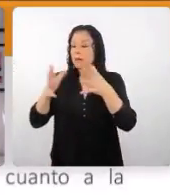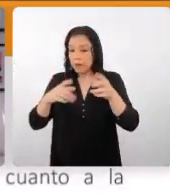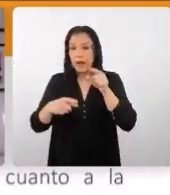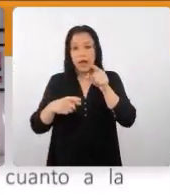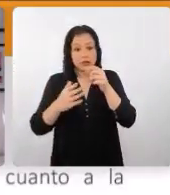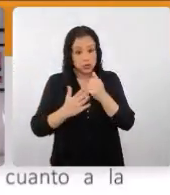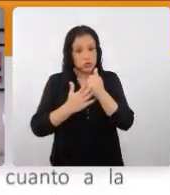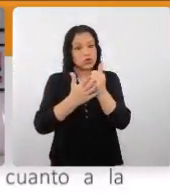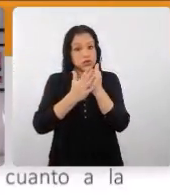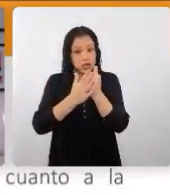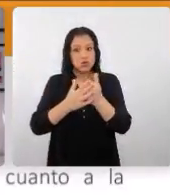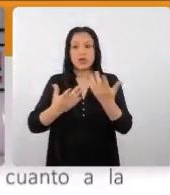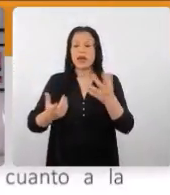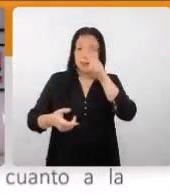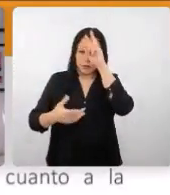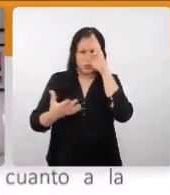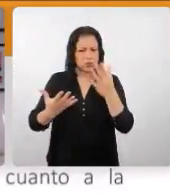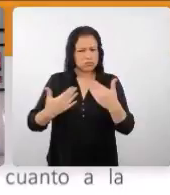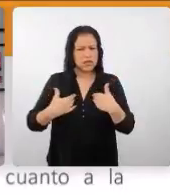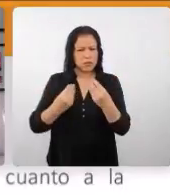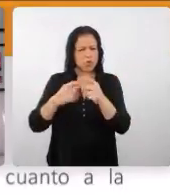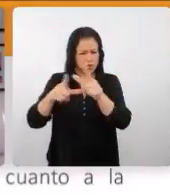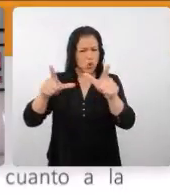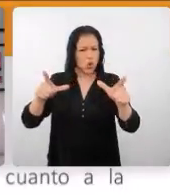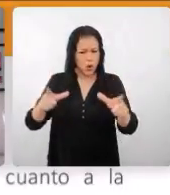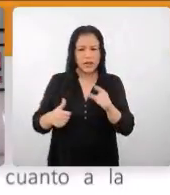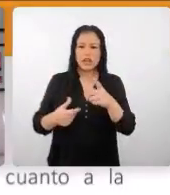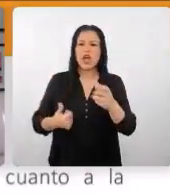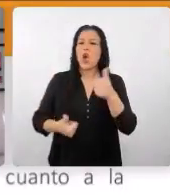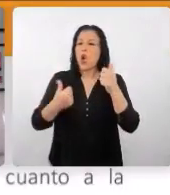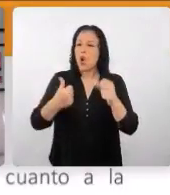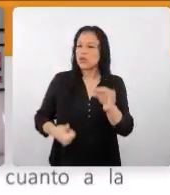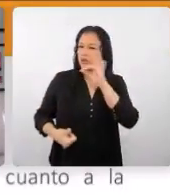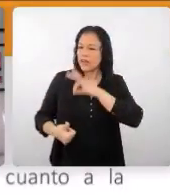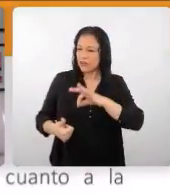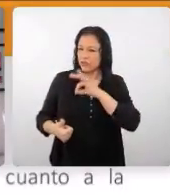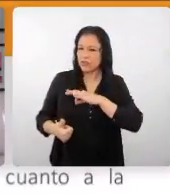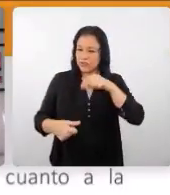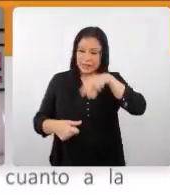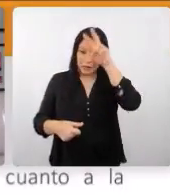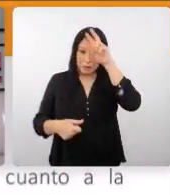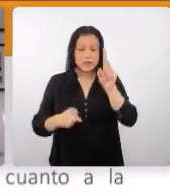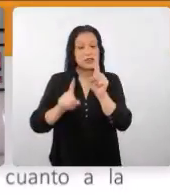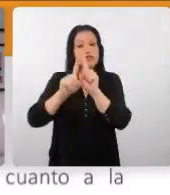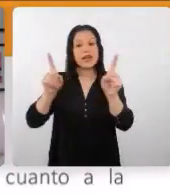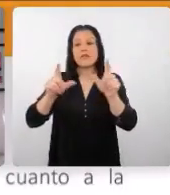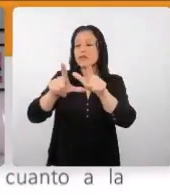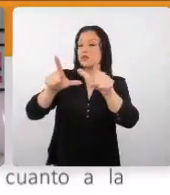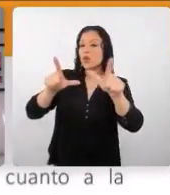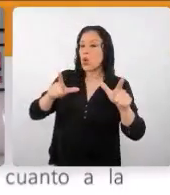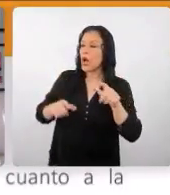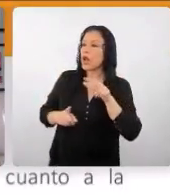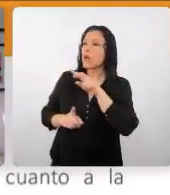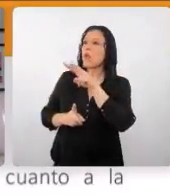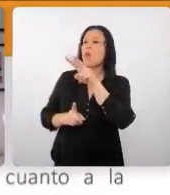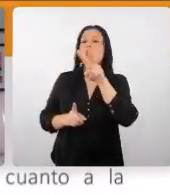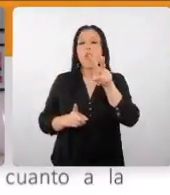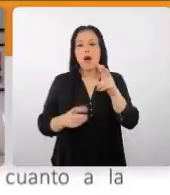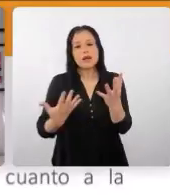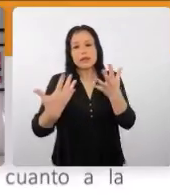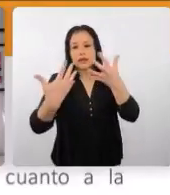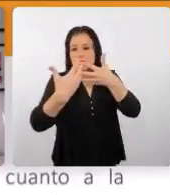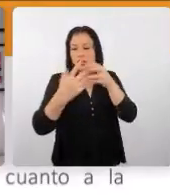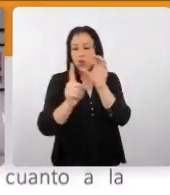ayuda en esta situación, ¿no? Y otro punto a favor nuestro que tenemos diferentes atractivos que justamente están asociados